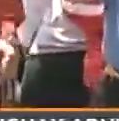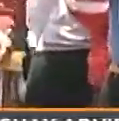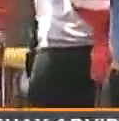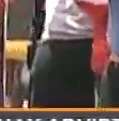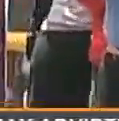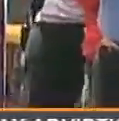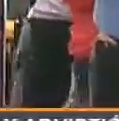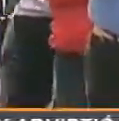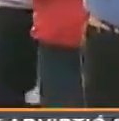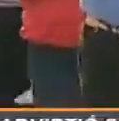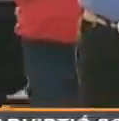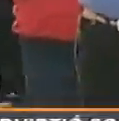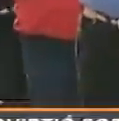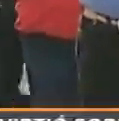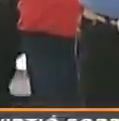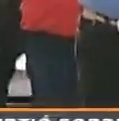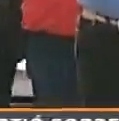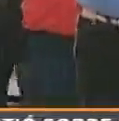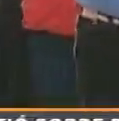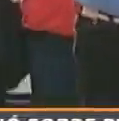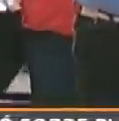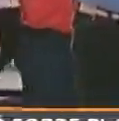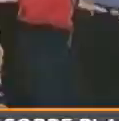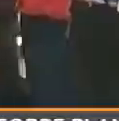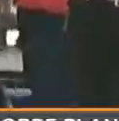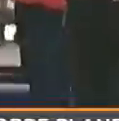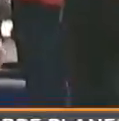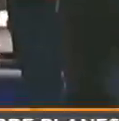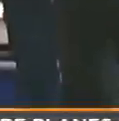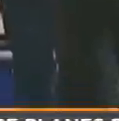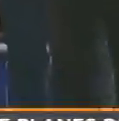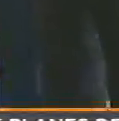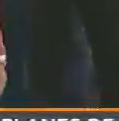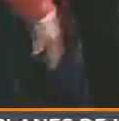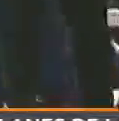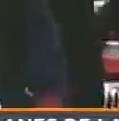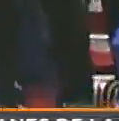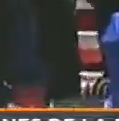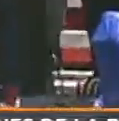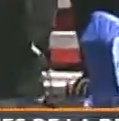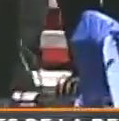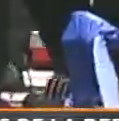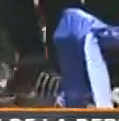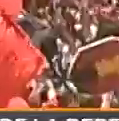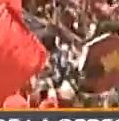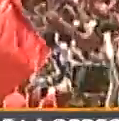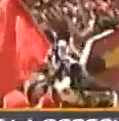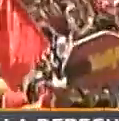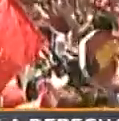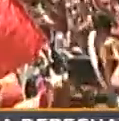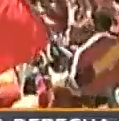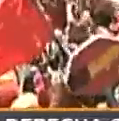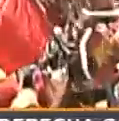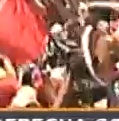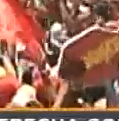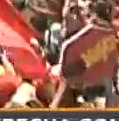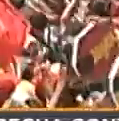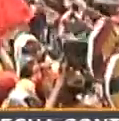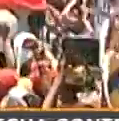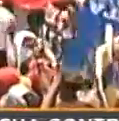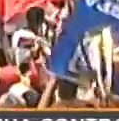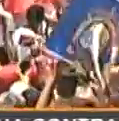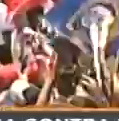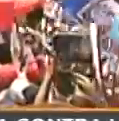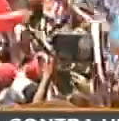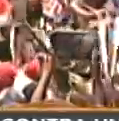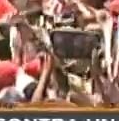estado Delta Amacuro. Seguimos apreciando a través de las pantallas como el candidato presidencial en